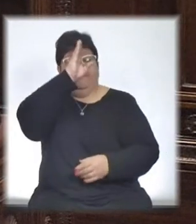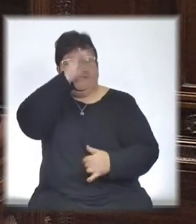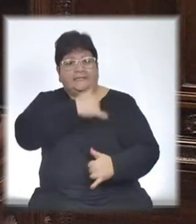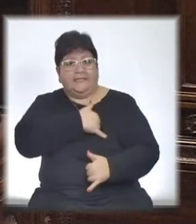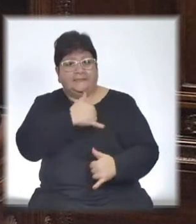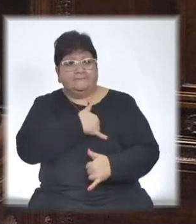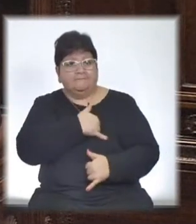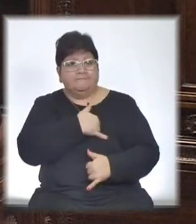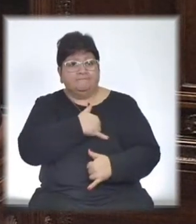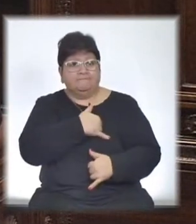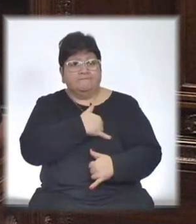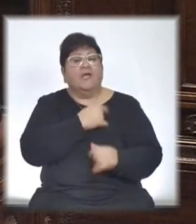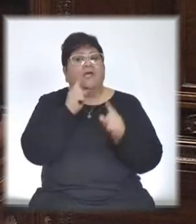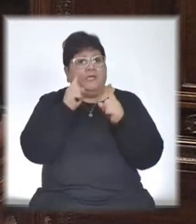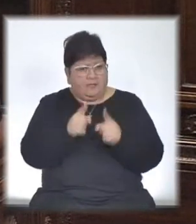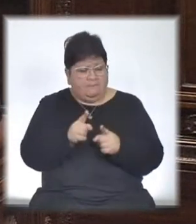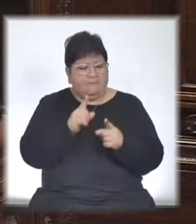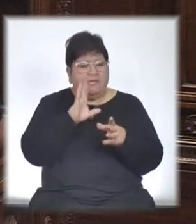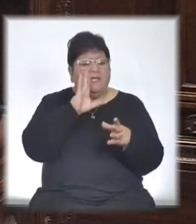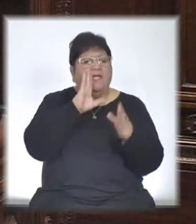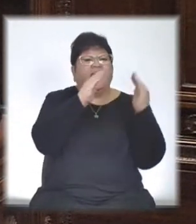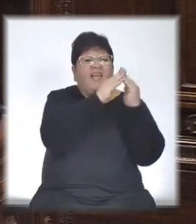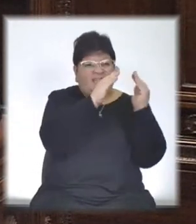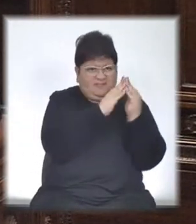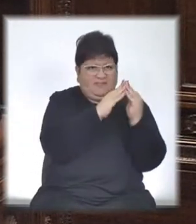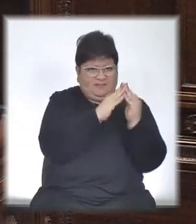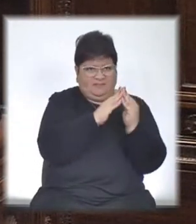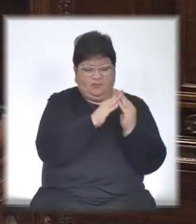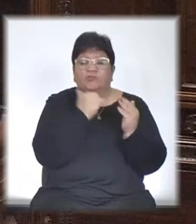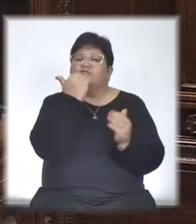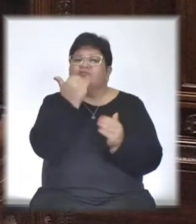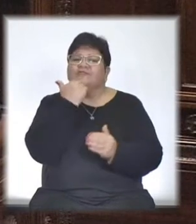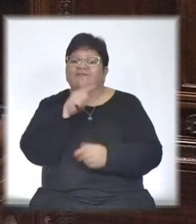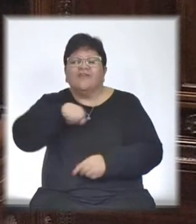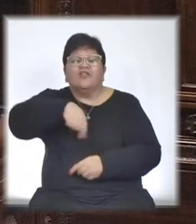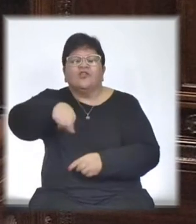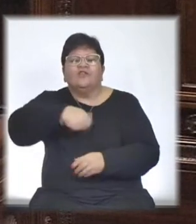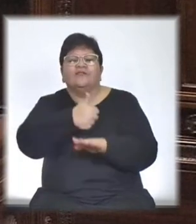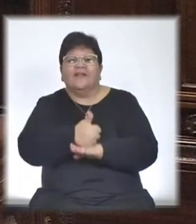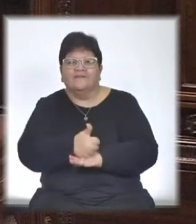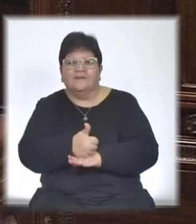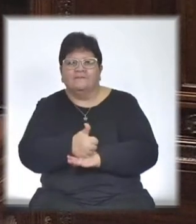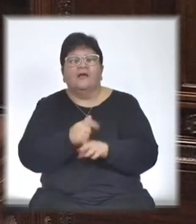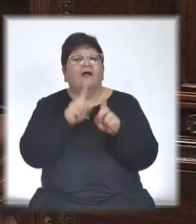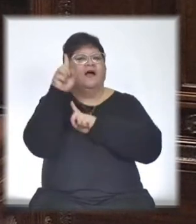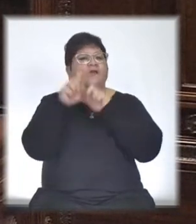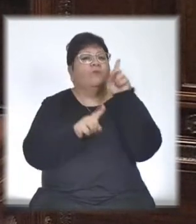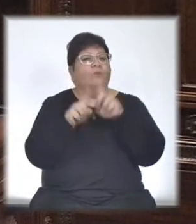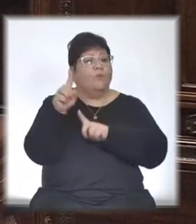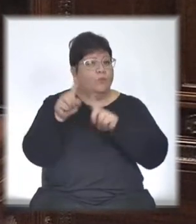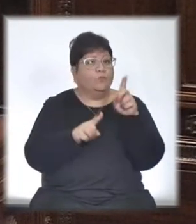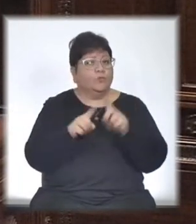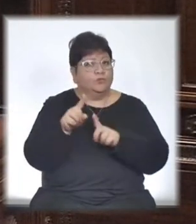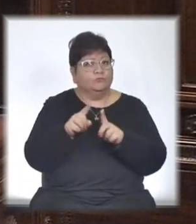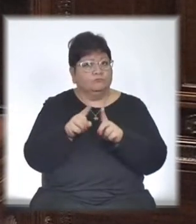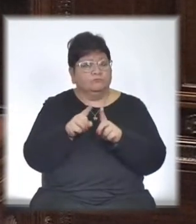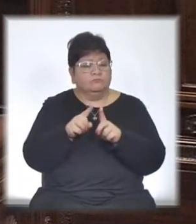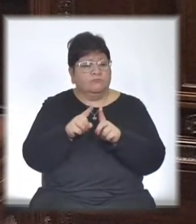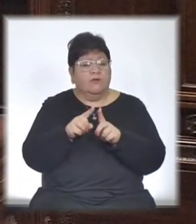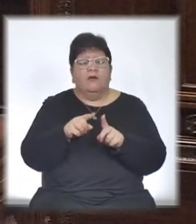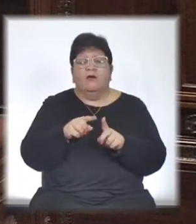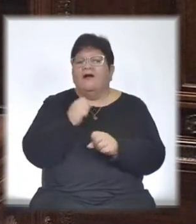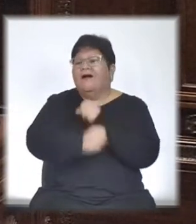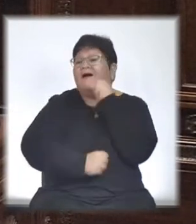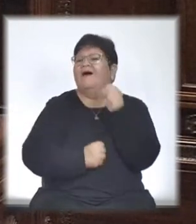también en establecimientos clandestinos. Algunos de ellos, como ya lo mencionamos, permanecieron largo tiempo